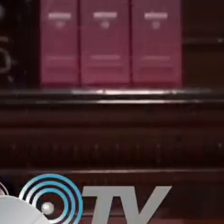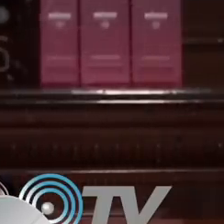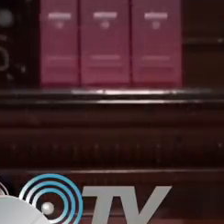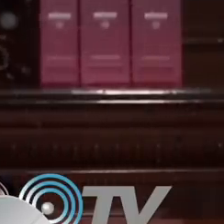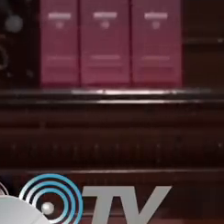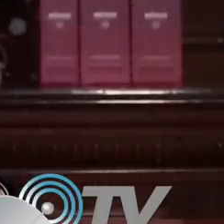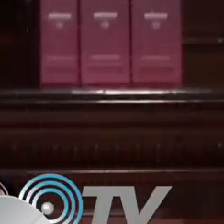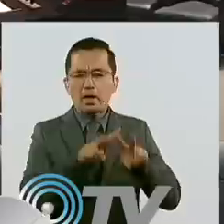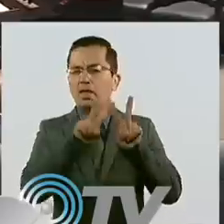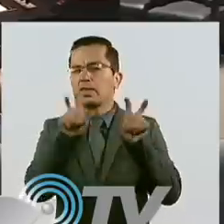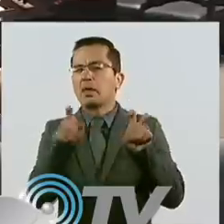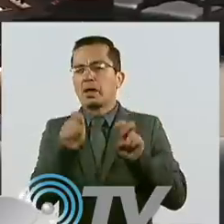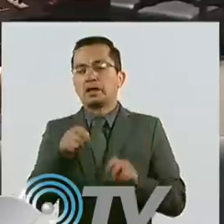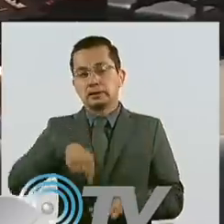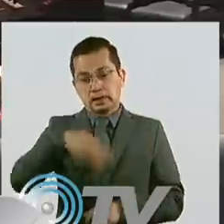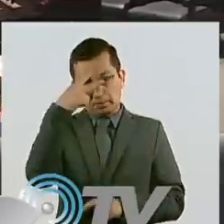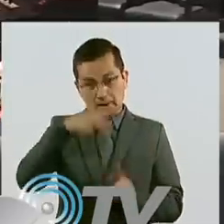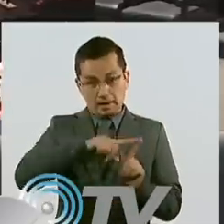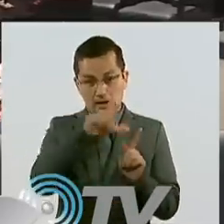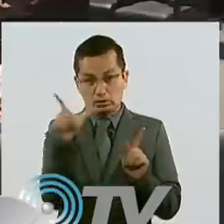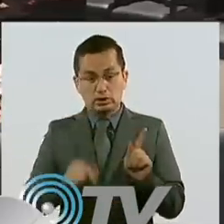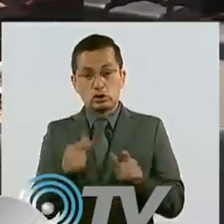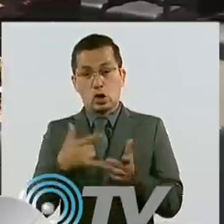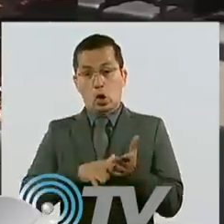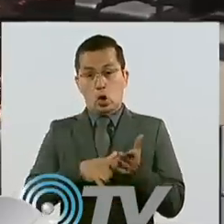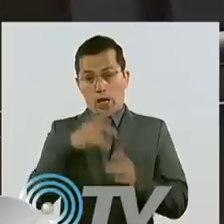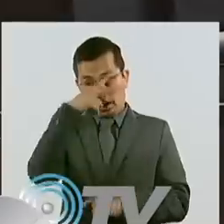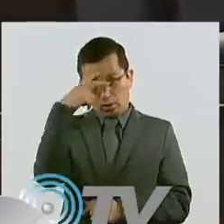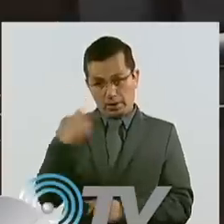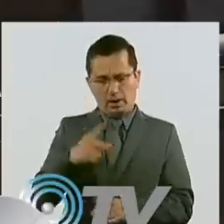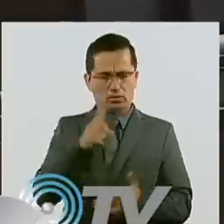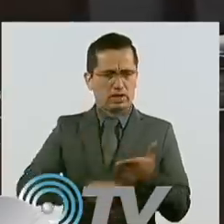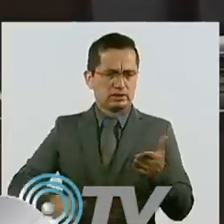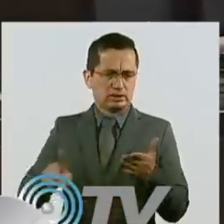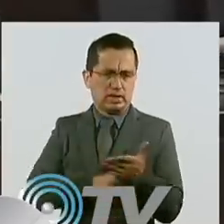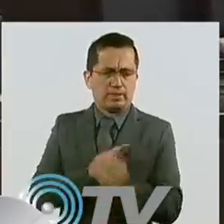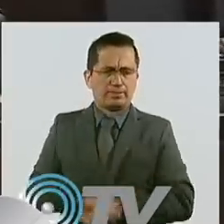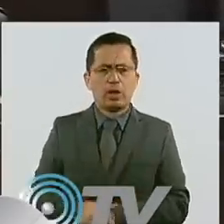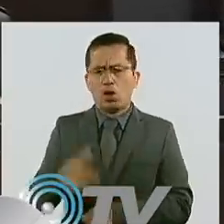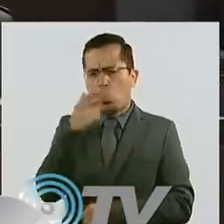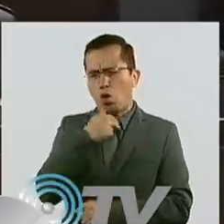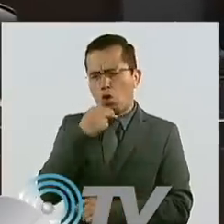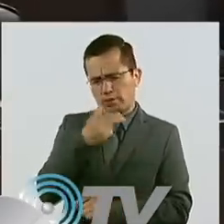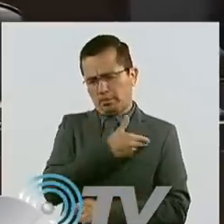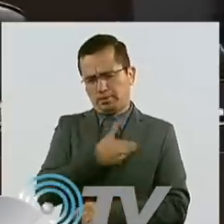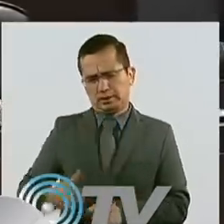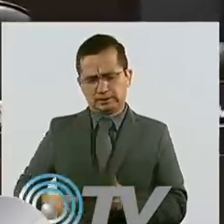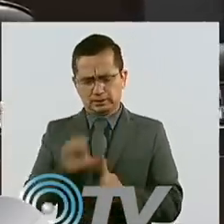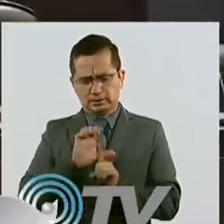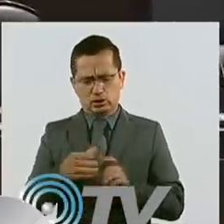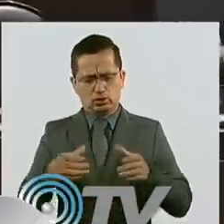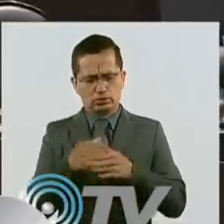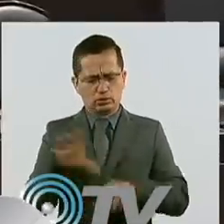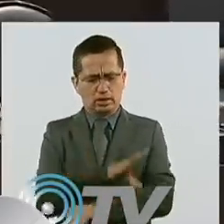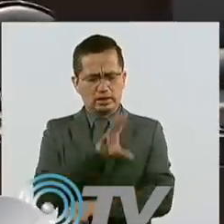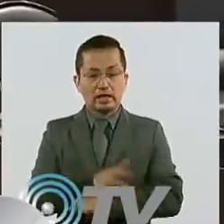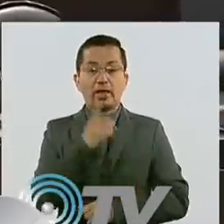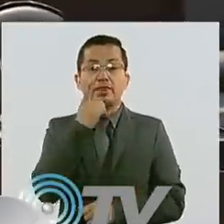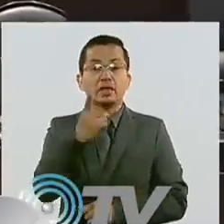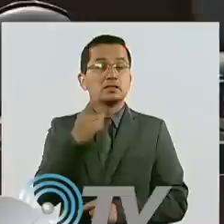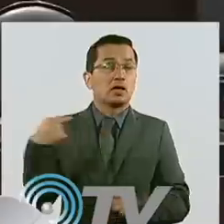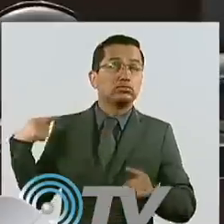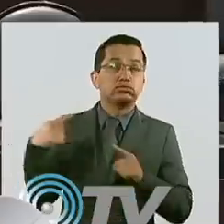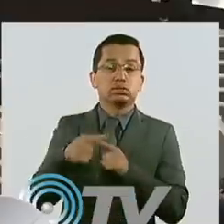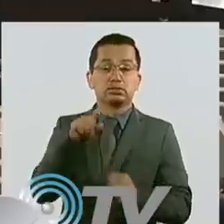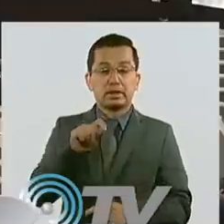para siempre, pues la Cámara de Diputados y el Pleno del Senado de la República avalaron la